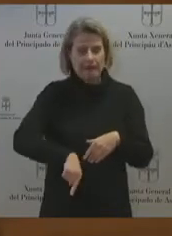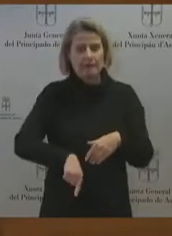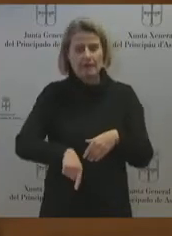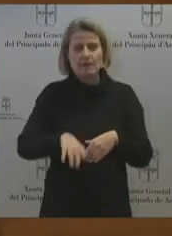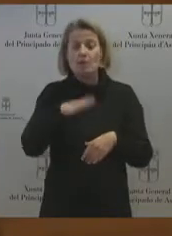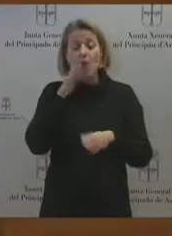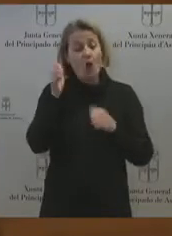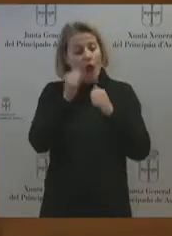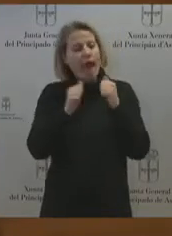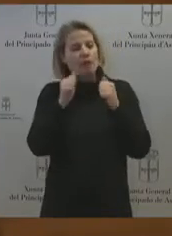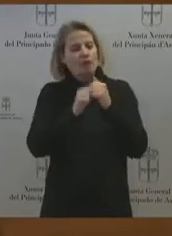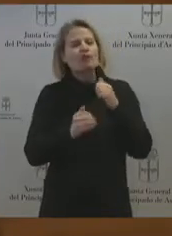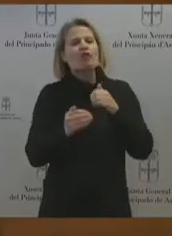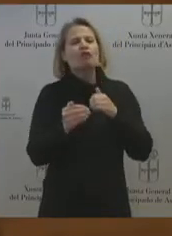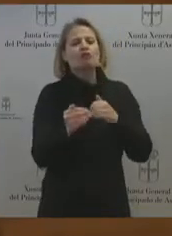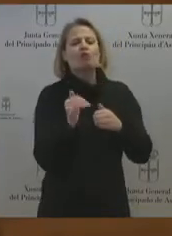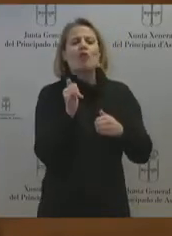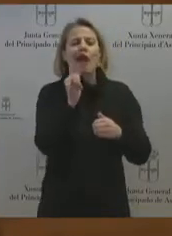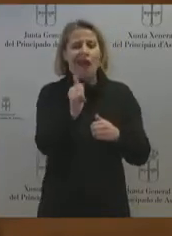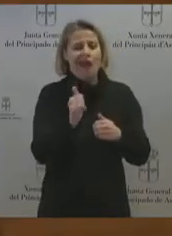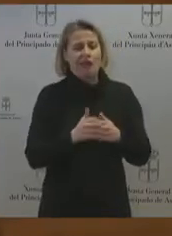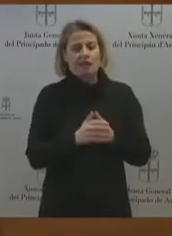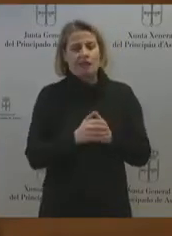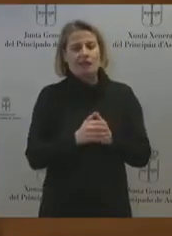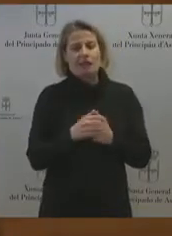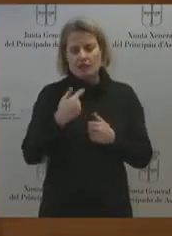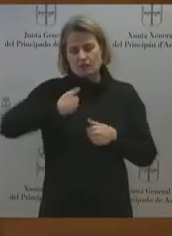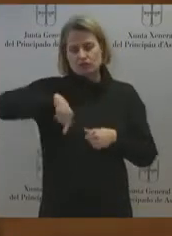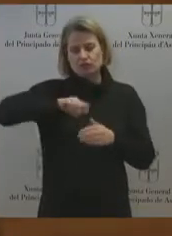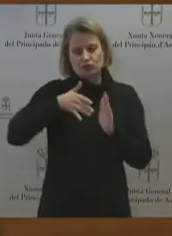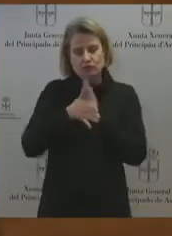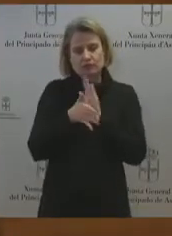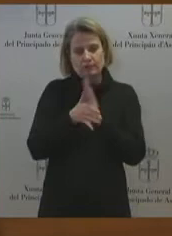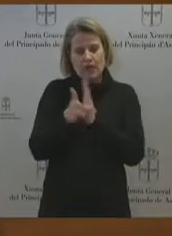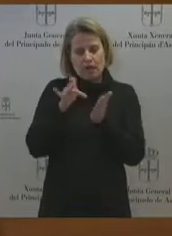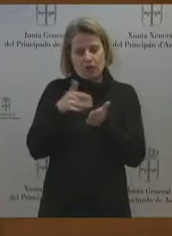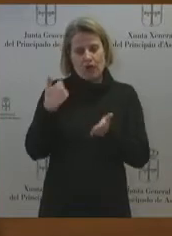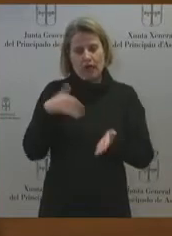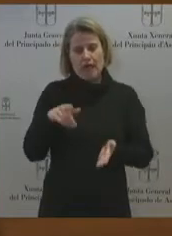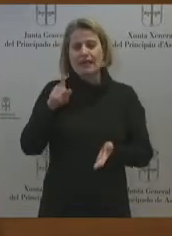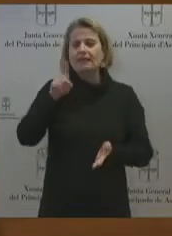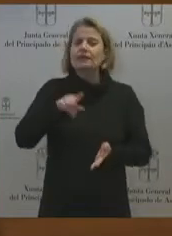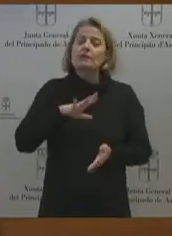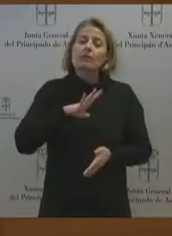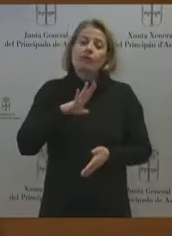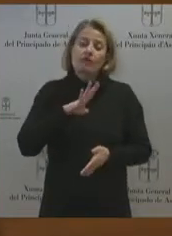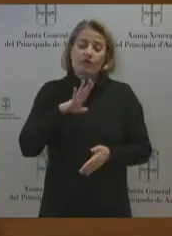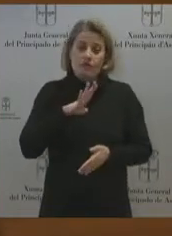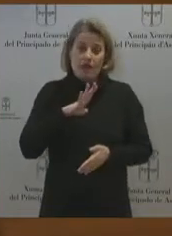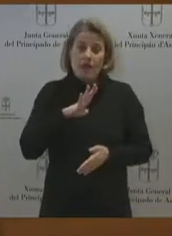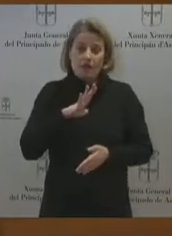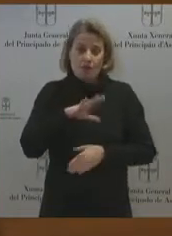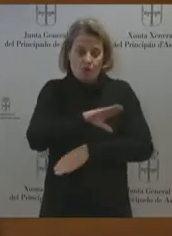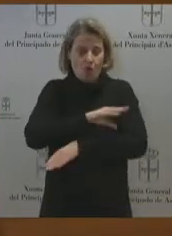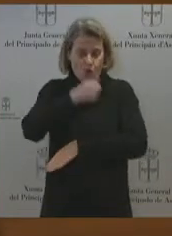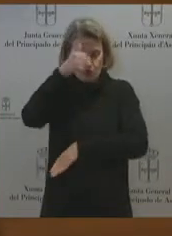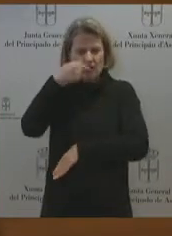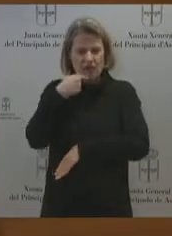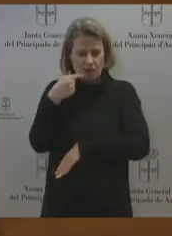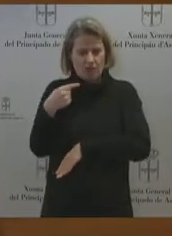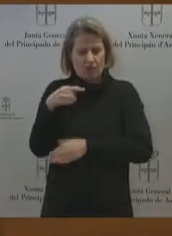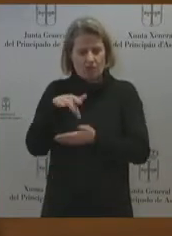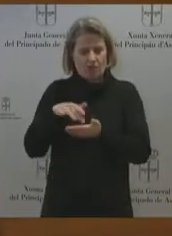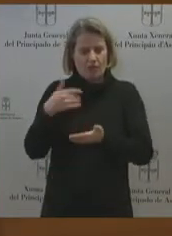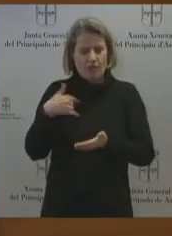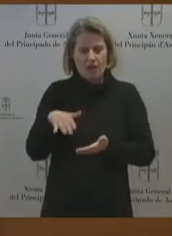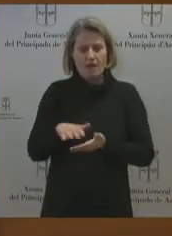cuenta. Y, por favor, que lo dijo usted también, señor consejero, y es que nos llama poderosamente la atención, dice usted, lo dijo también